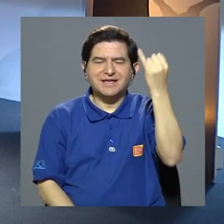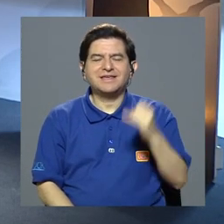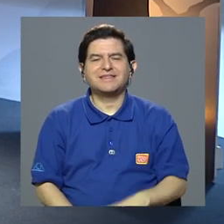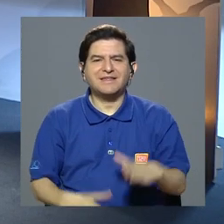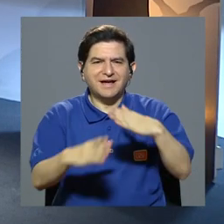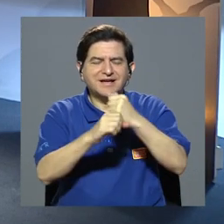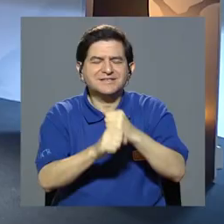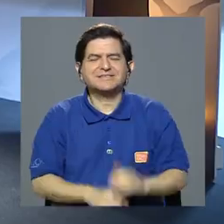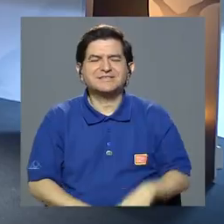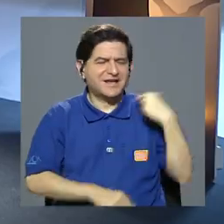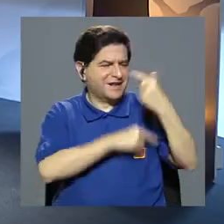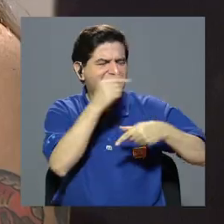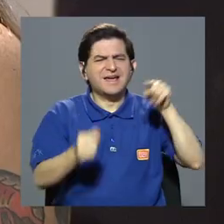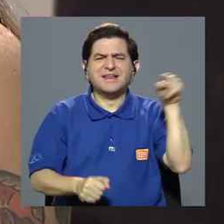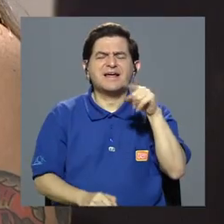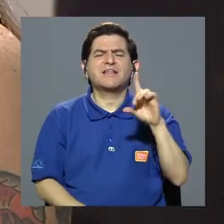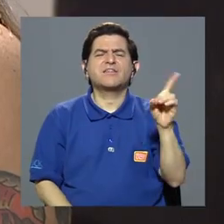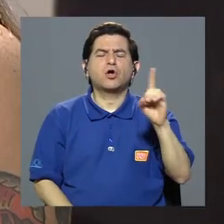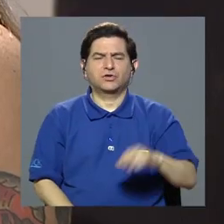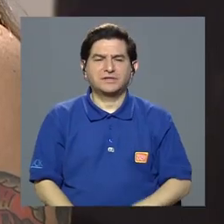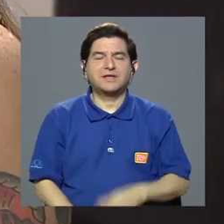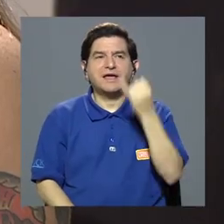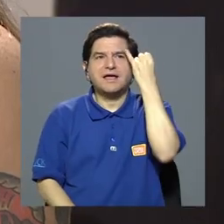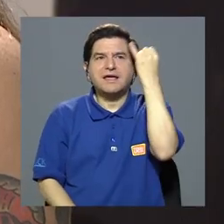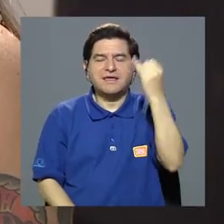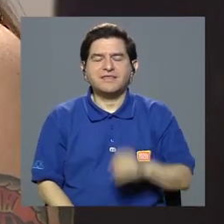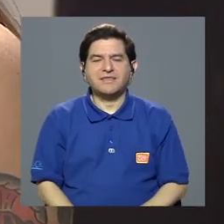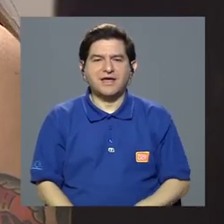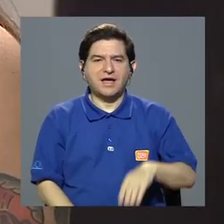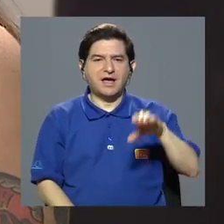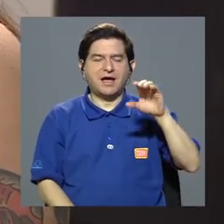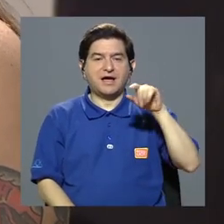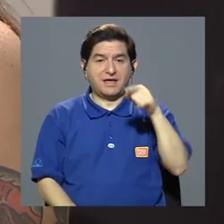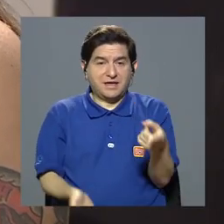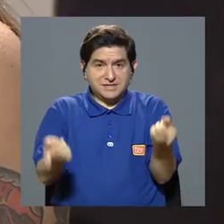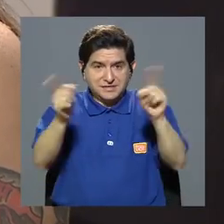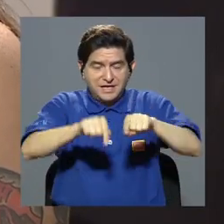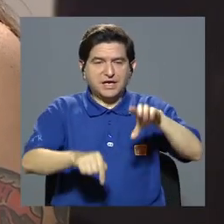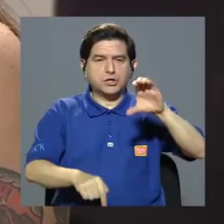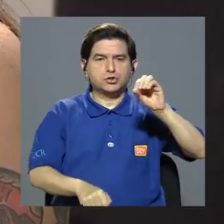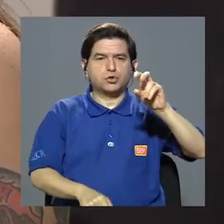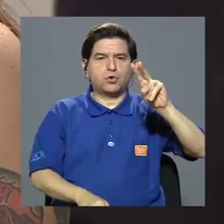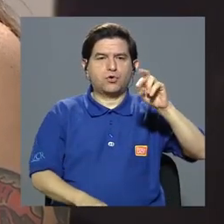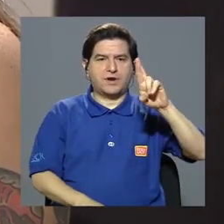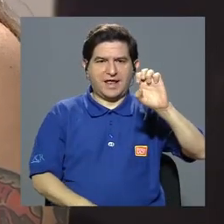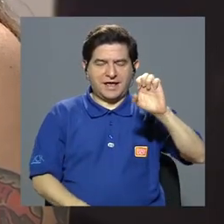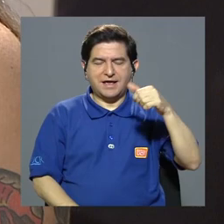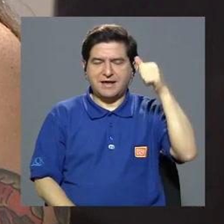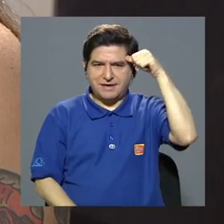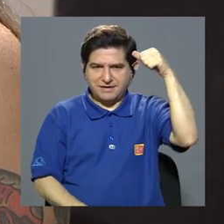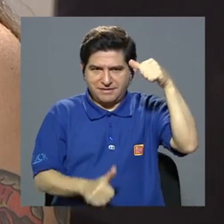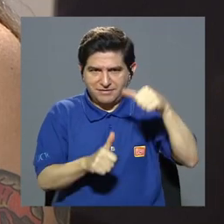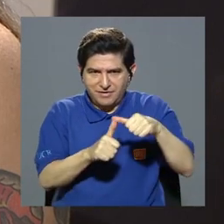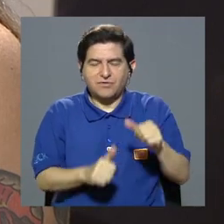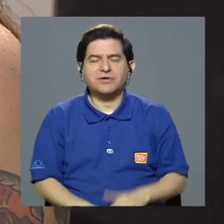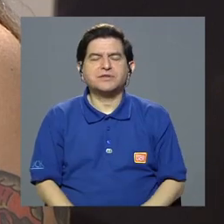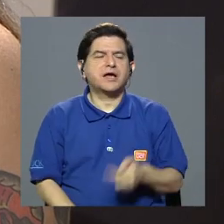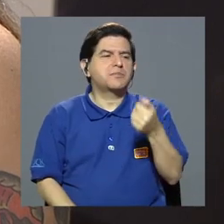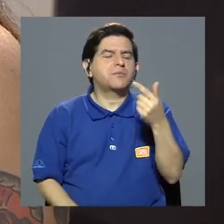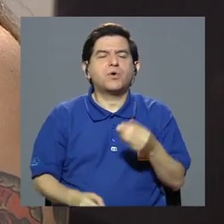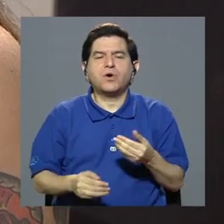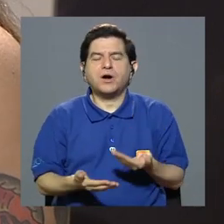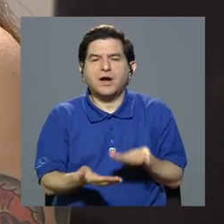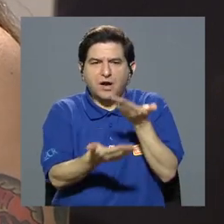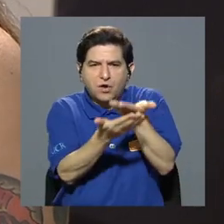idea de hacer generación cierta bueno generación z es una iniciativa de canarias con aire primero entiende que existen pocos